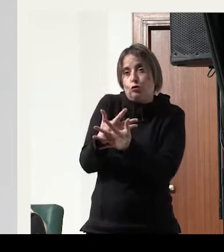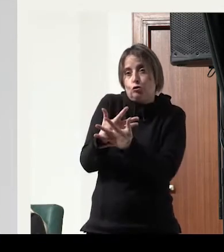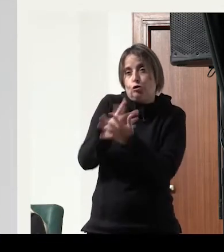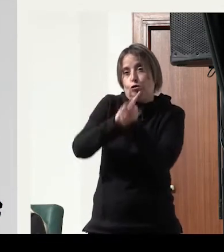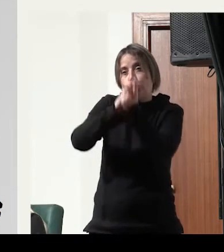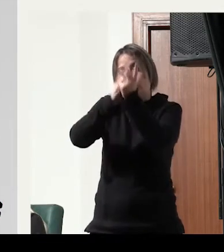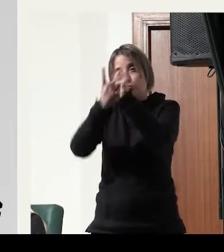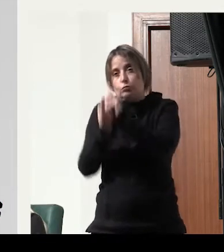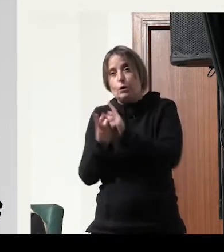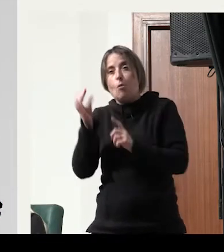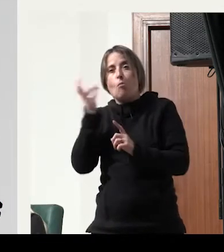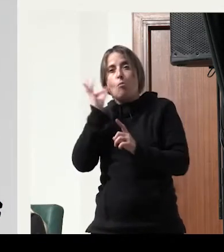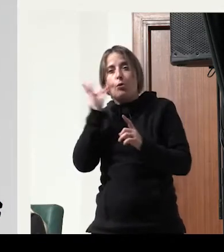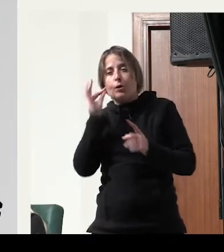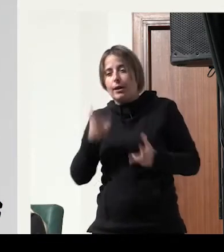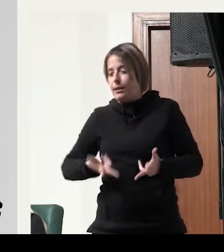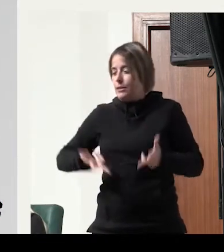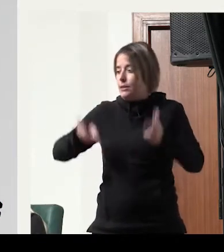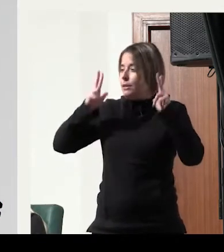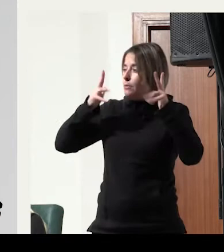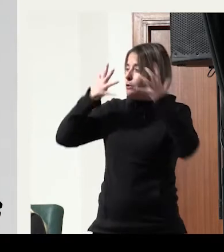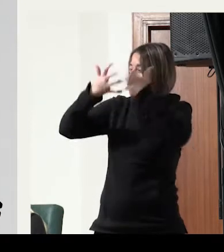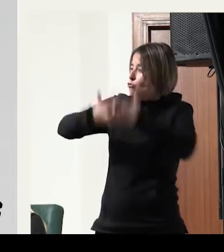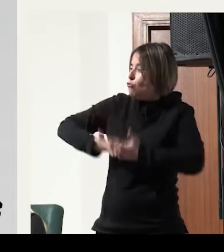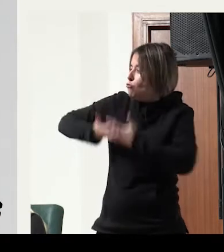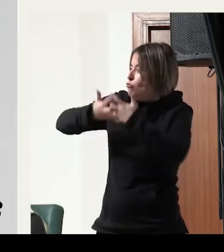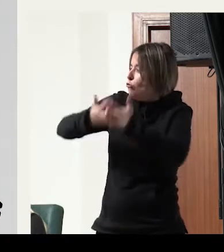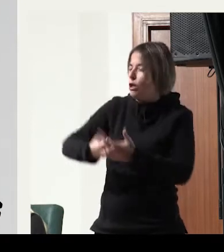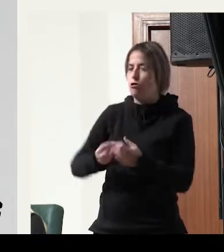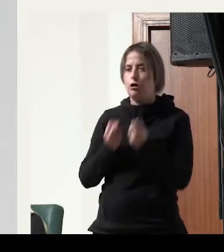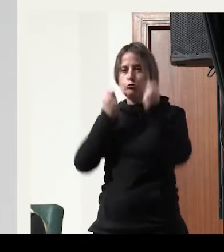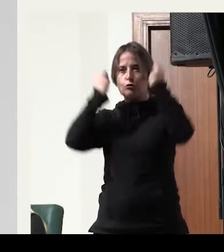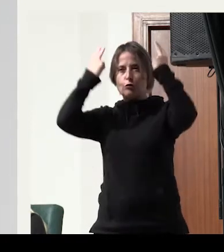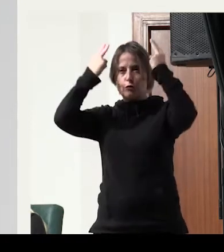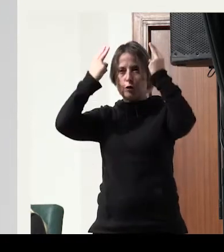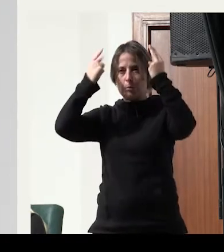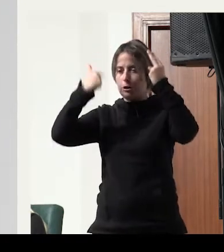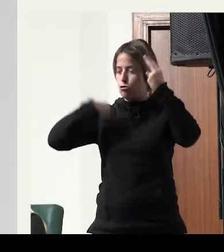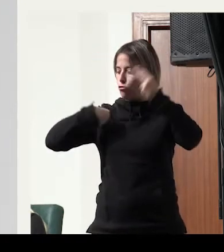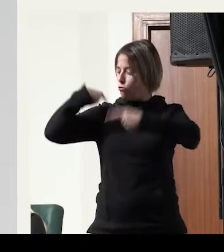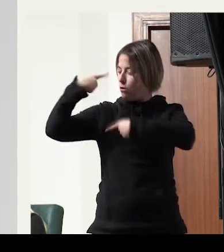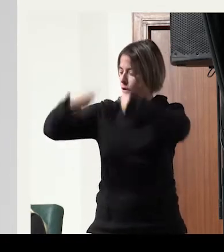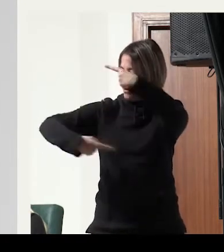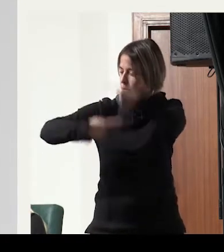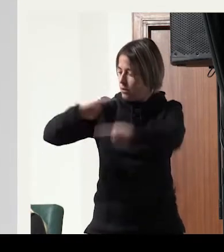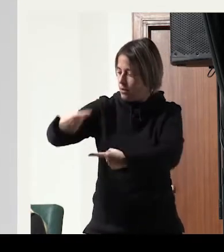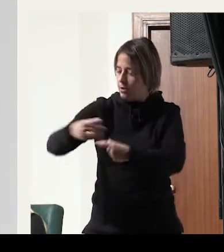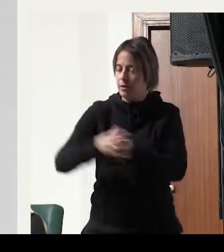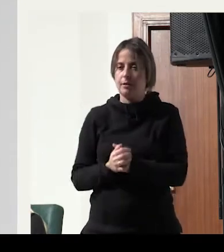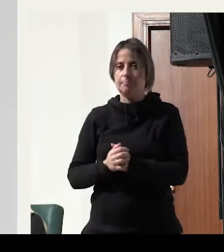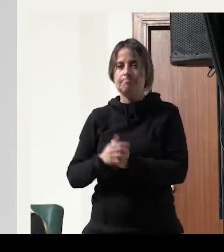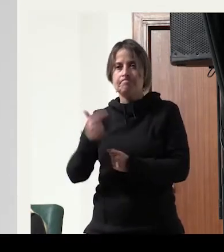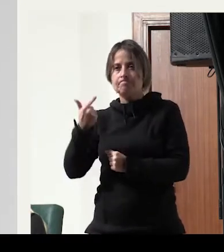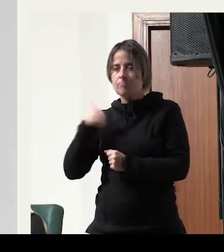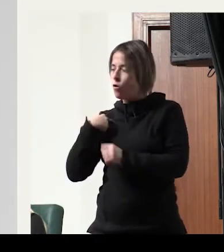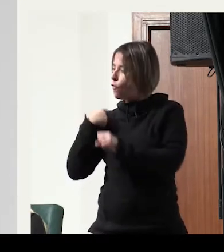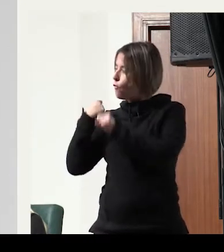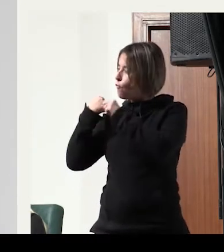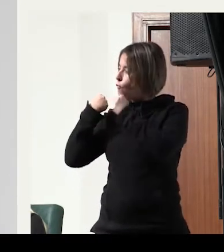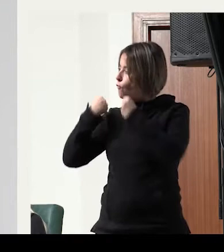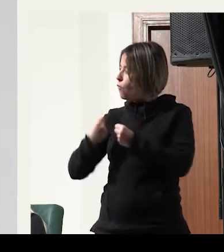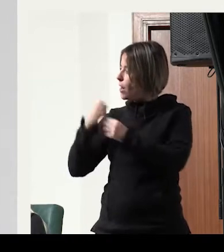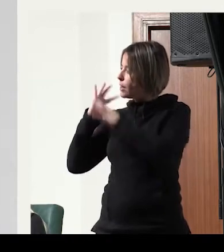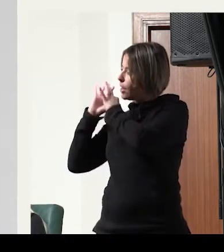mujeres libres, luchadoras, inconformistas, su heredera. Me alimento de su fuerza, de su